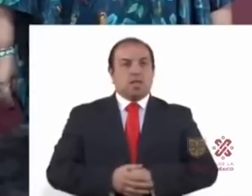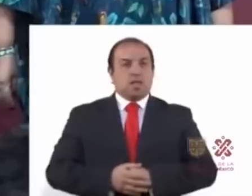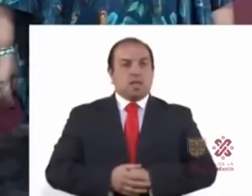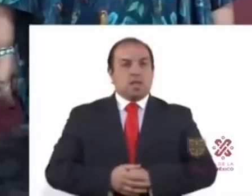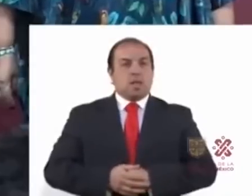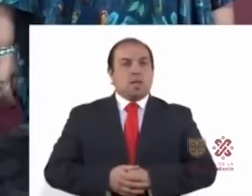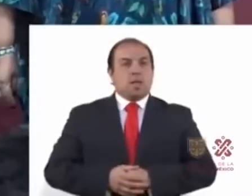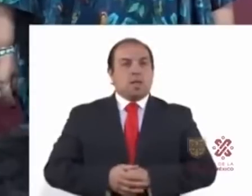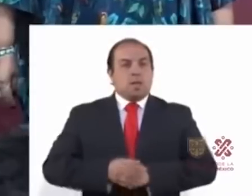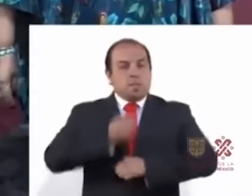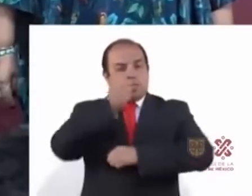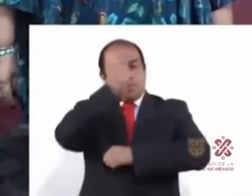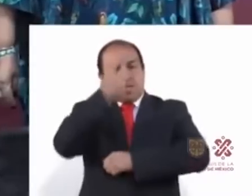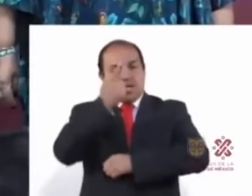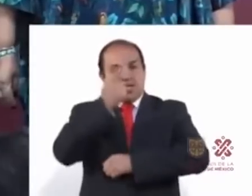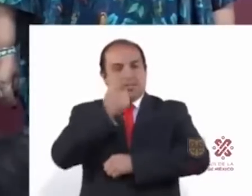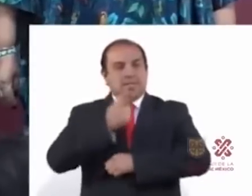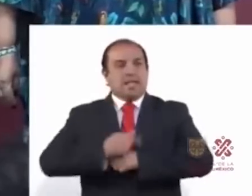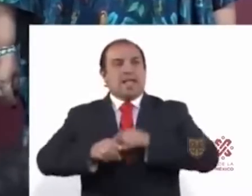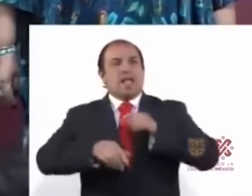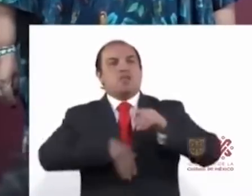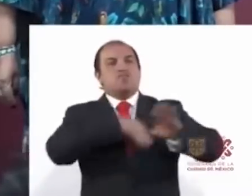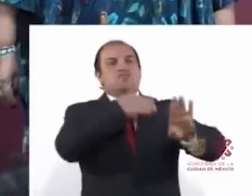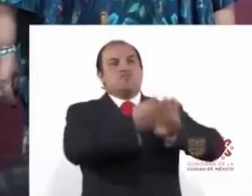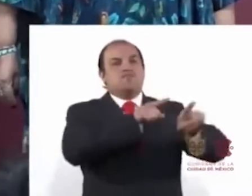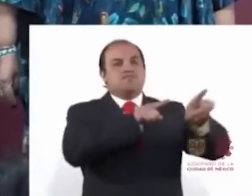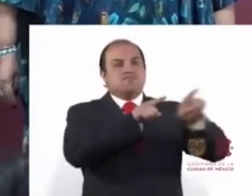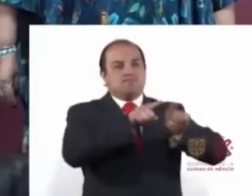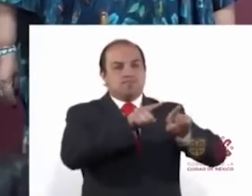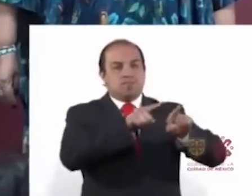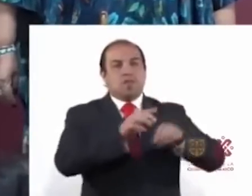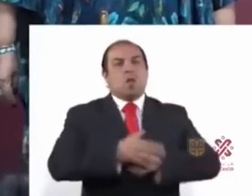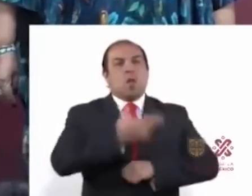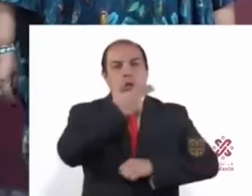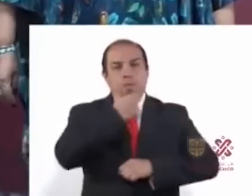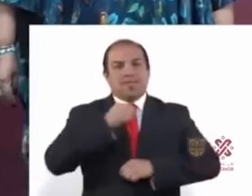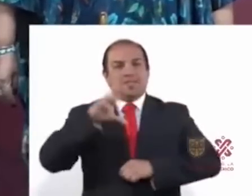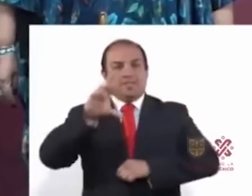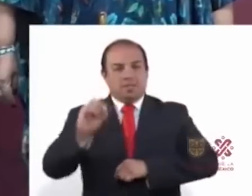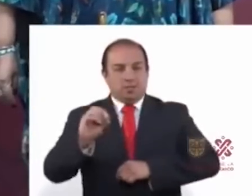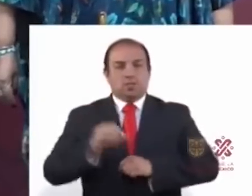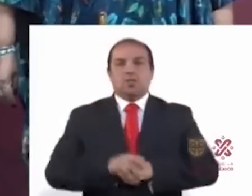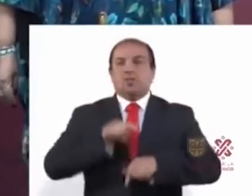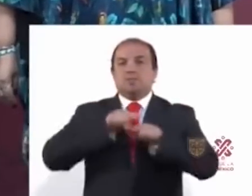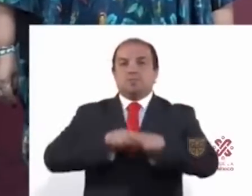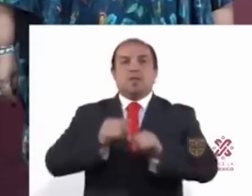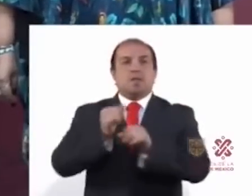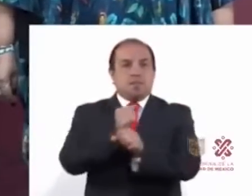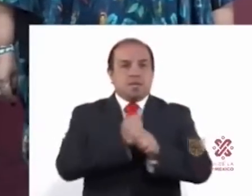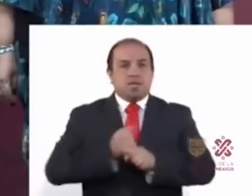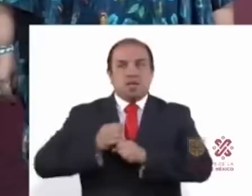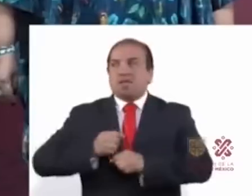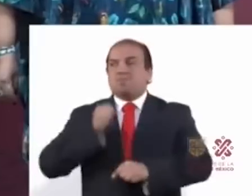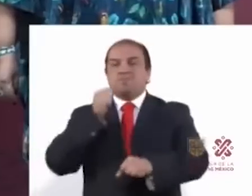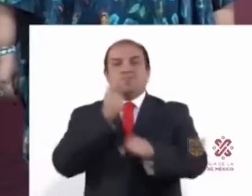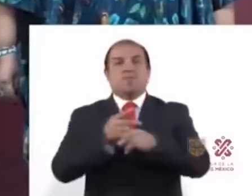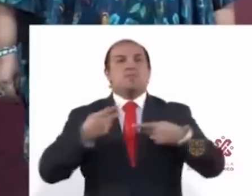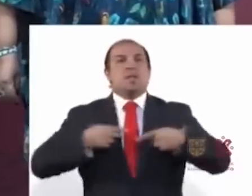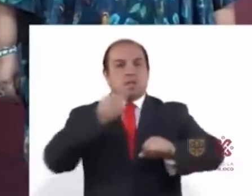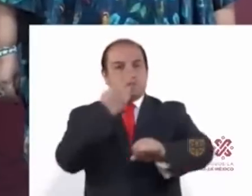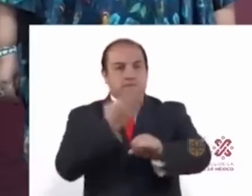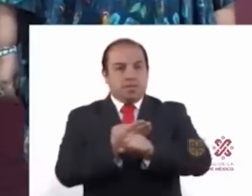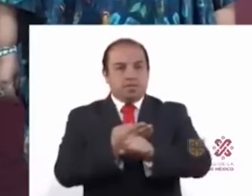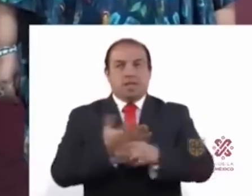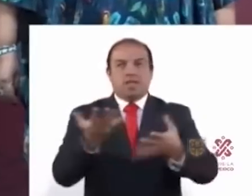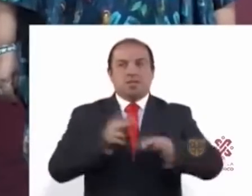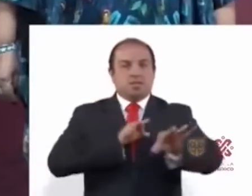material a los hechos y continúa la investigación para dar con los demás responsables. A través de